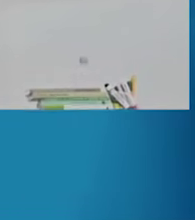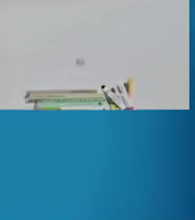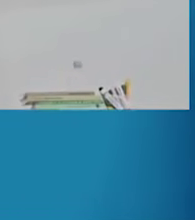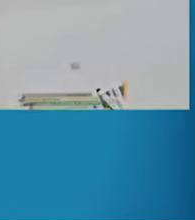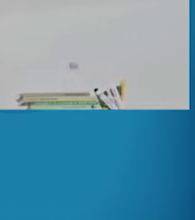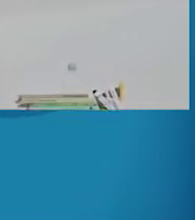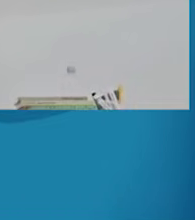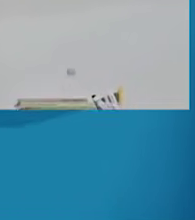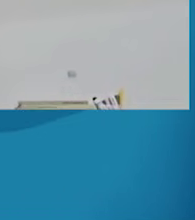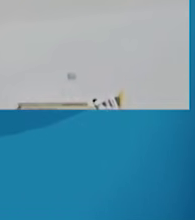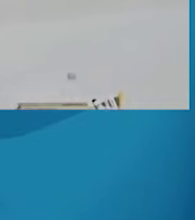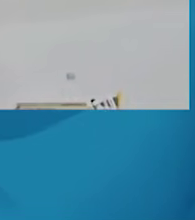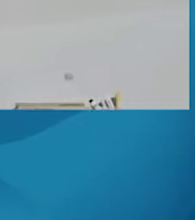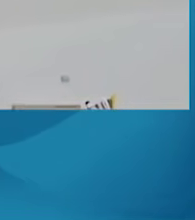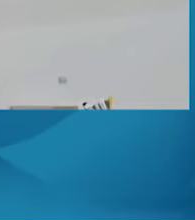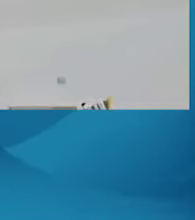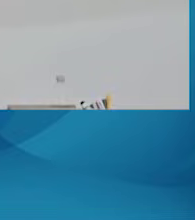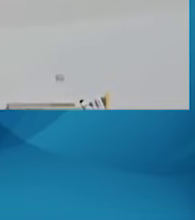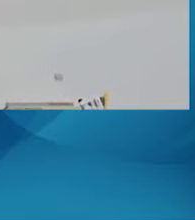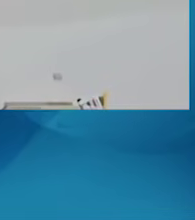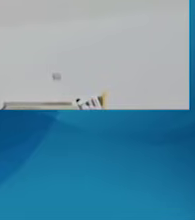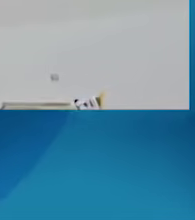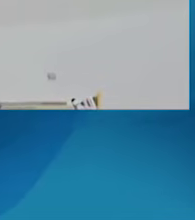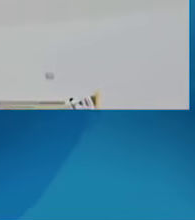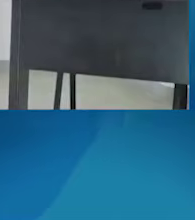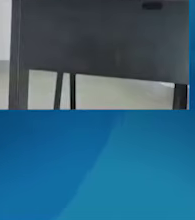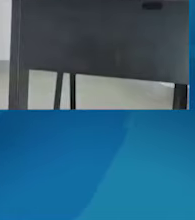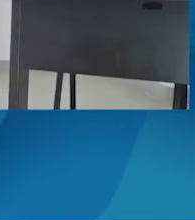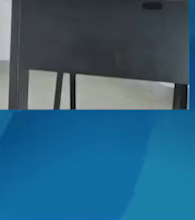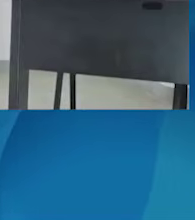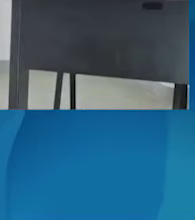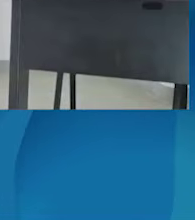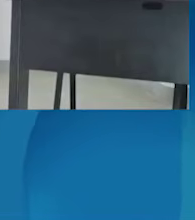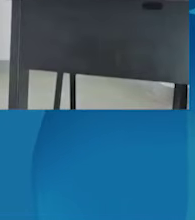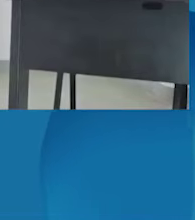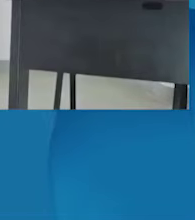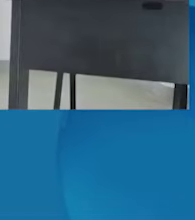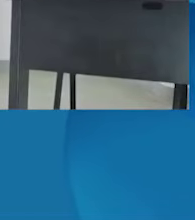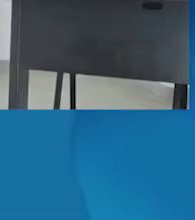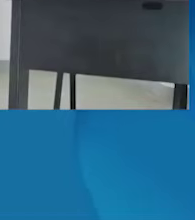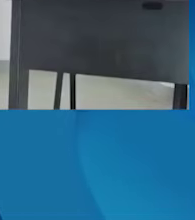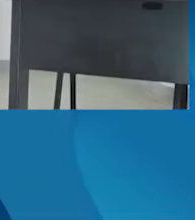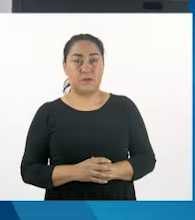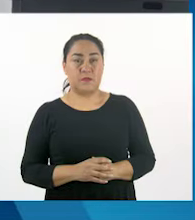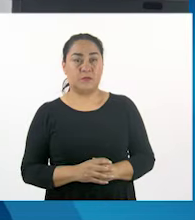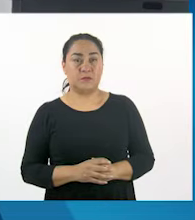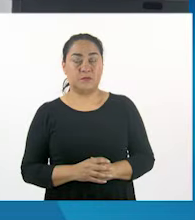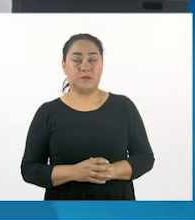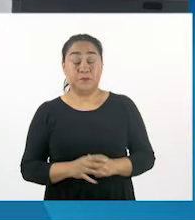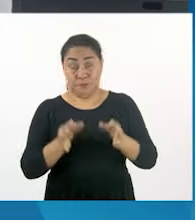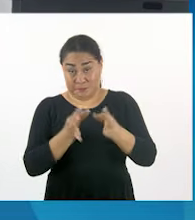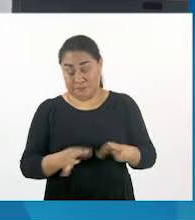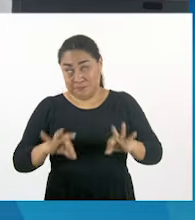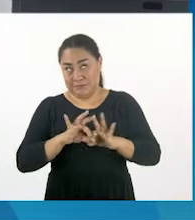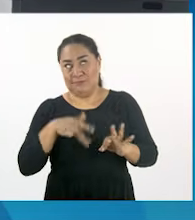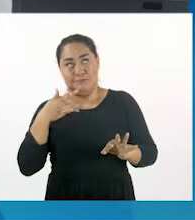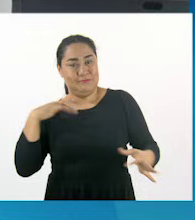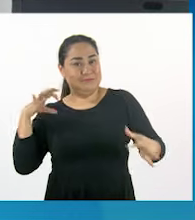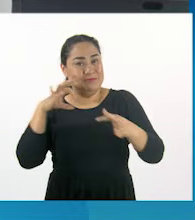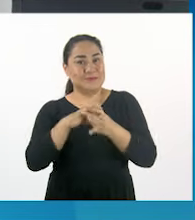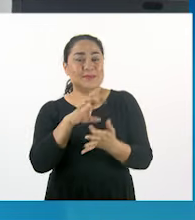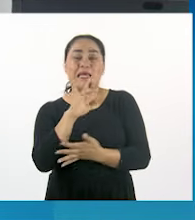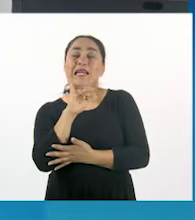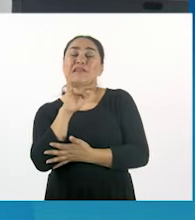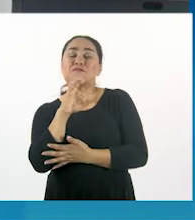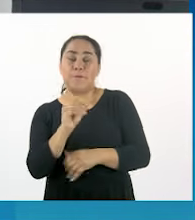cinco, seis, siete, ocho. Es importante llevar el ritmo. Bien, vamos con la parte de los